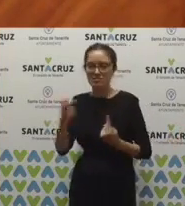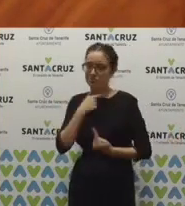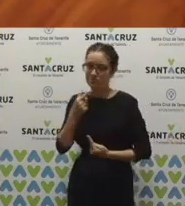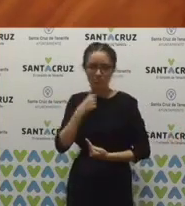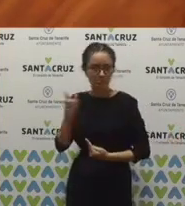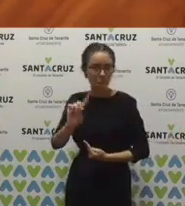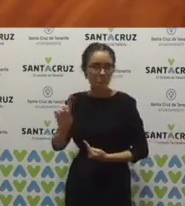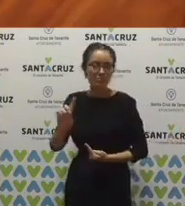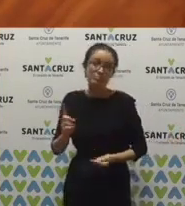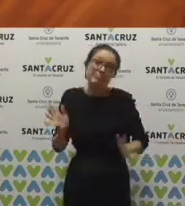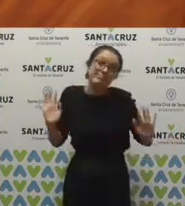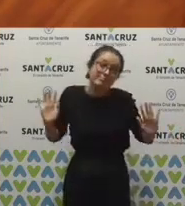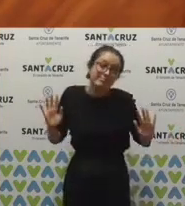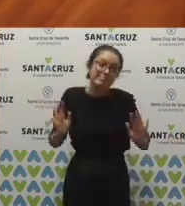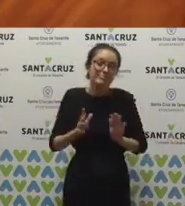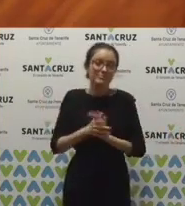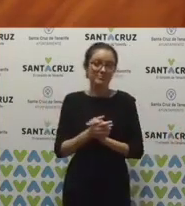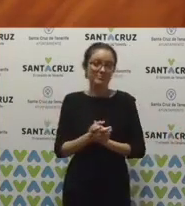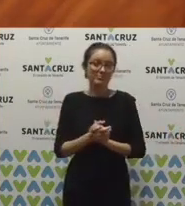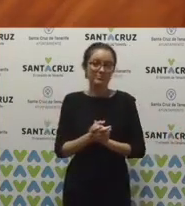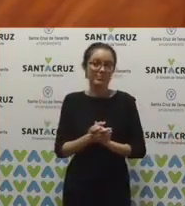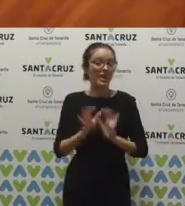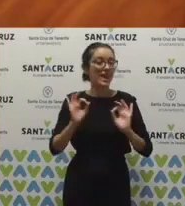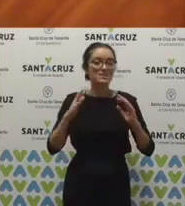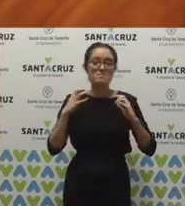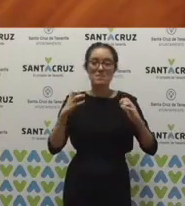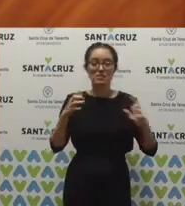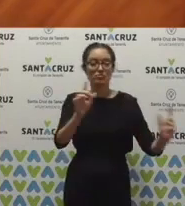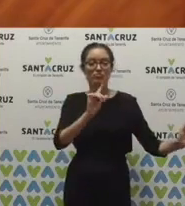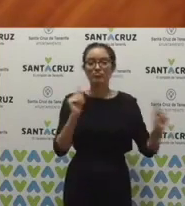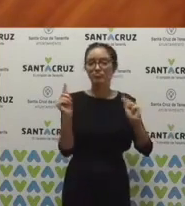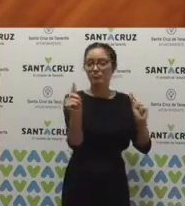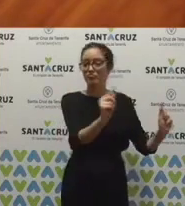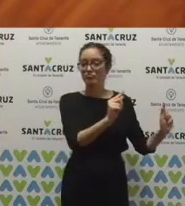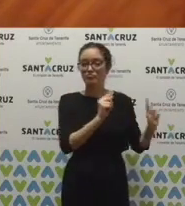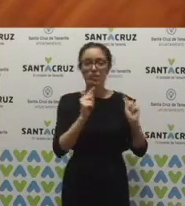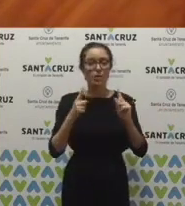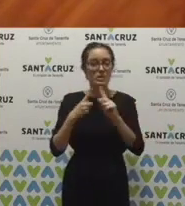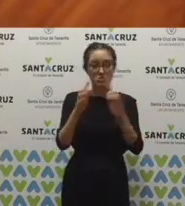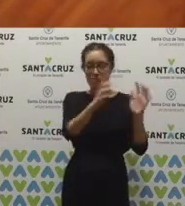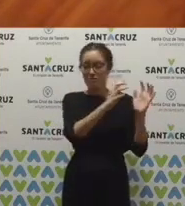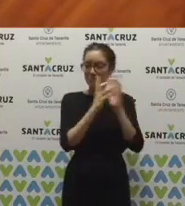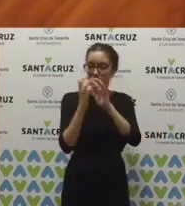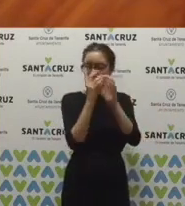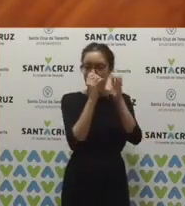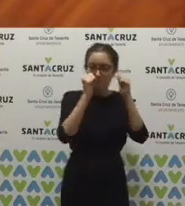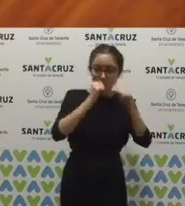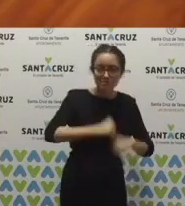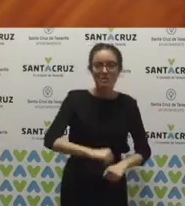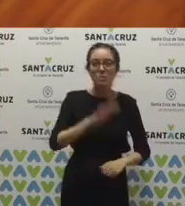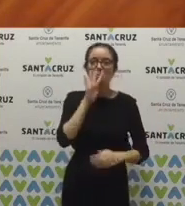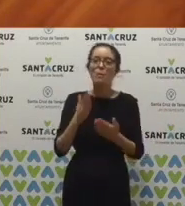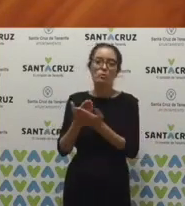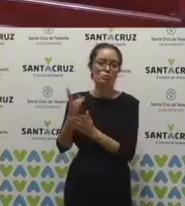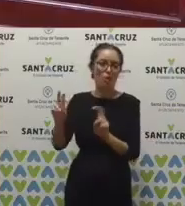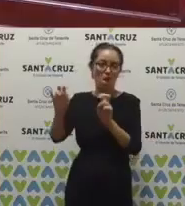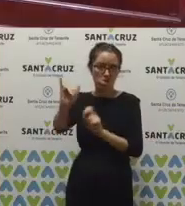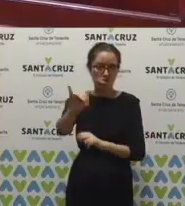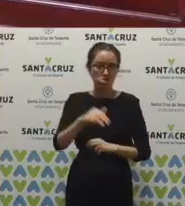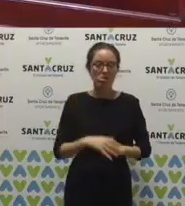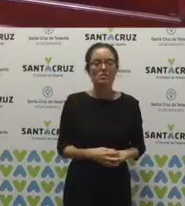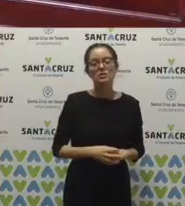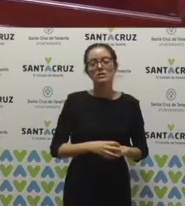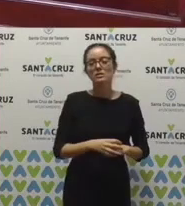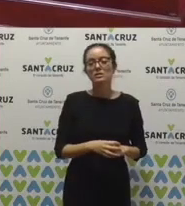pero oiga para eso estamos aquí para discutirlo y tratar de de consensuarlas ya que hay nuevas propuestas en primer